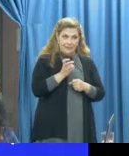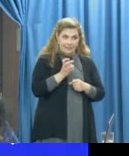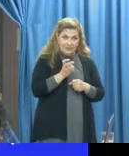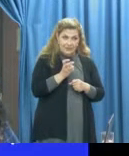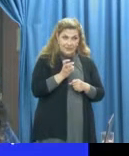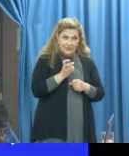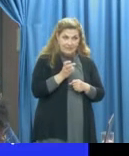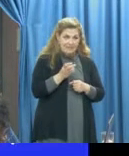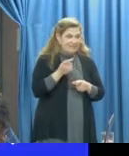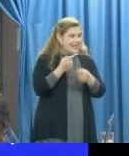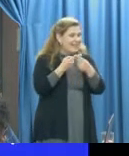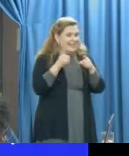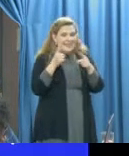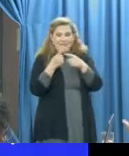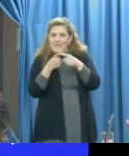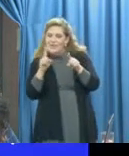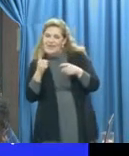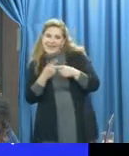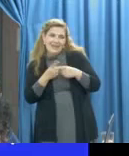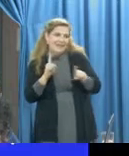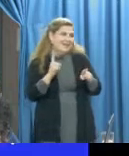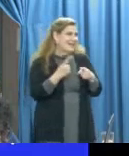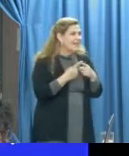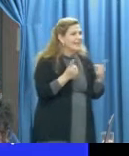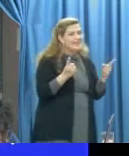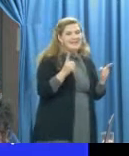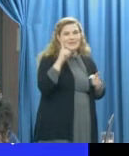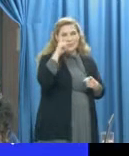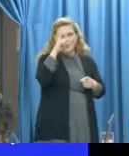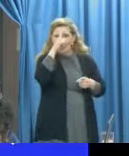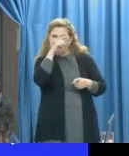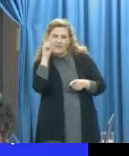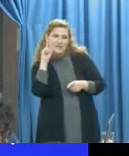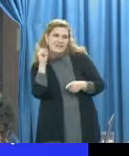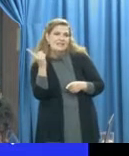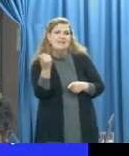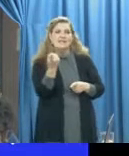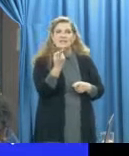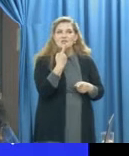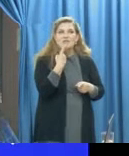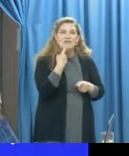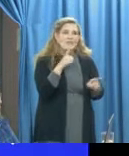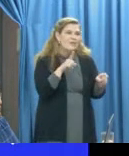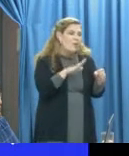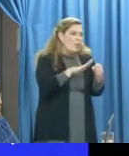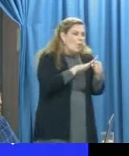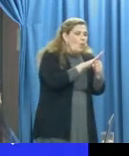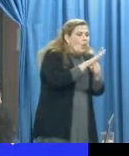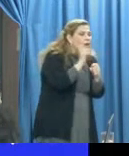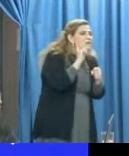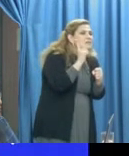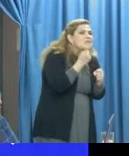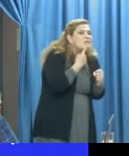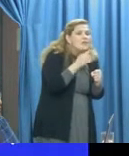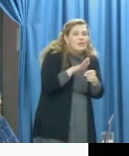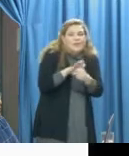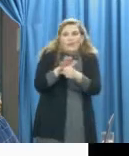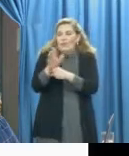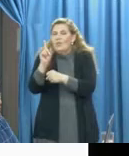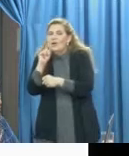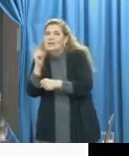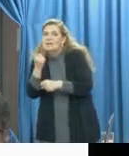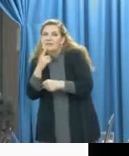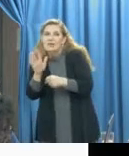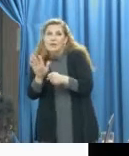Esta heterogeneidad de las sorderas son tan complejas, hace difícil diferenciar una de otra. Por ello